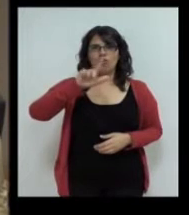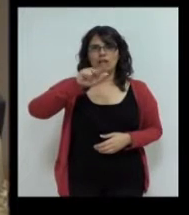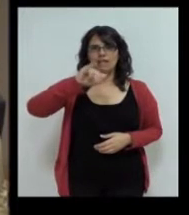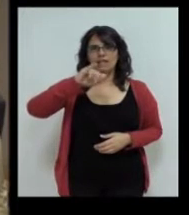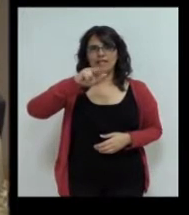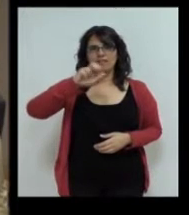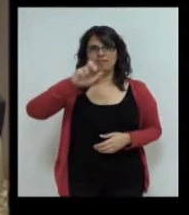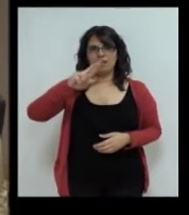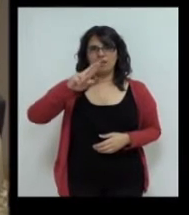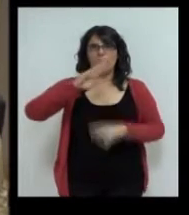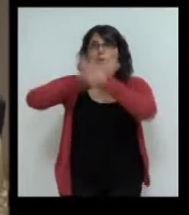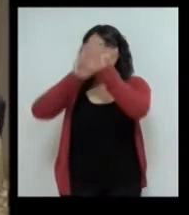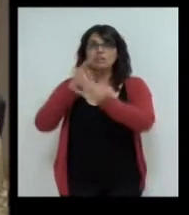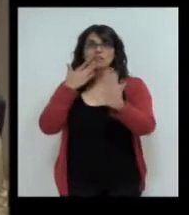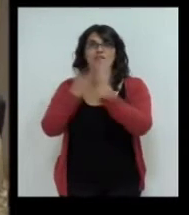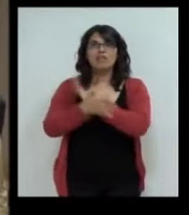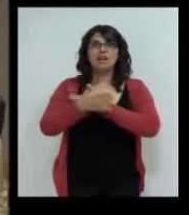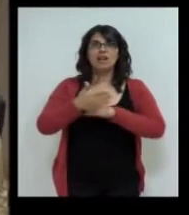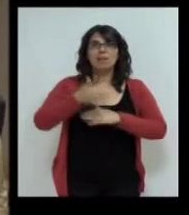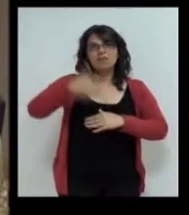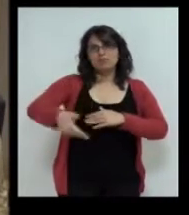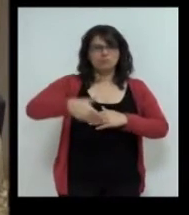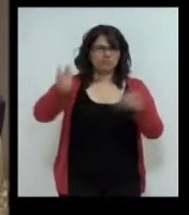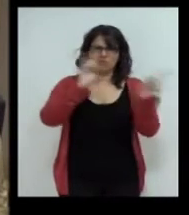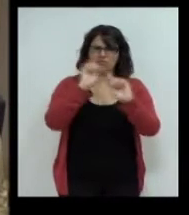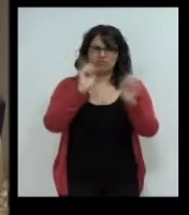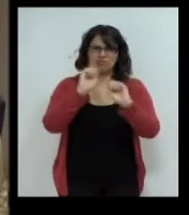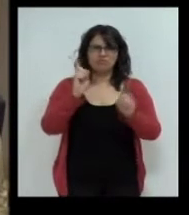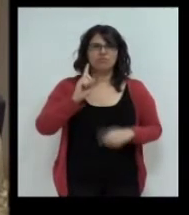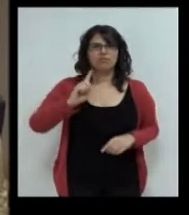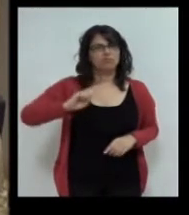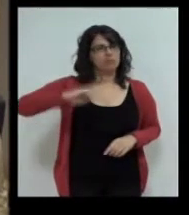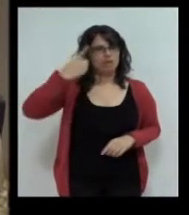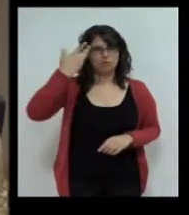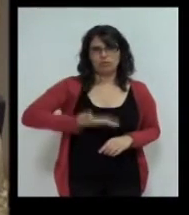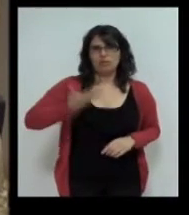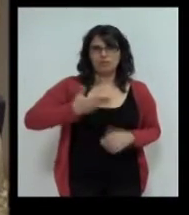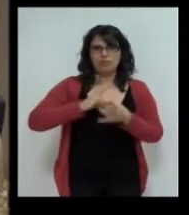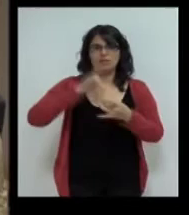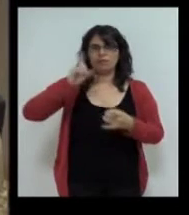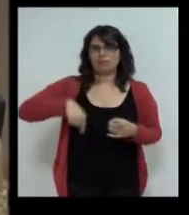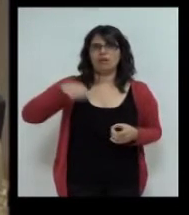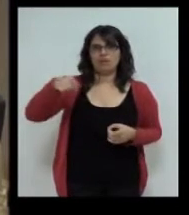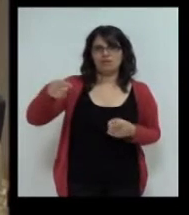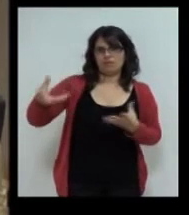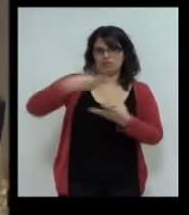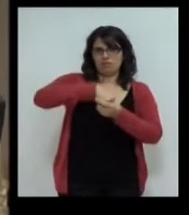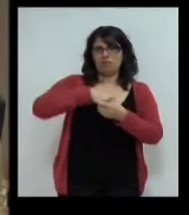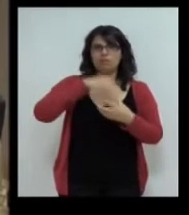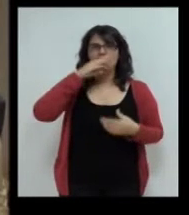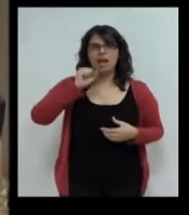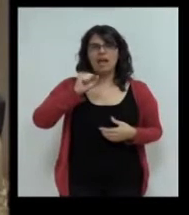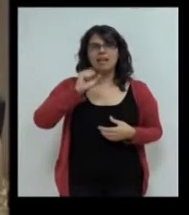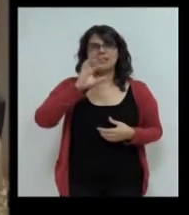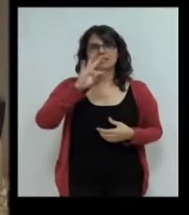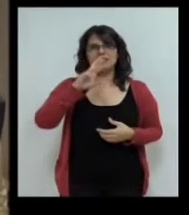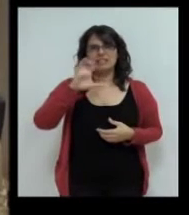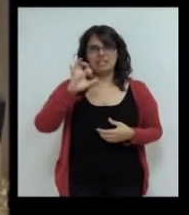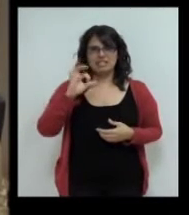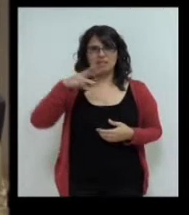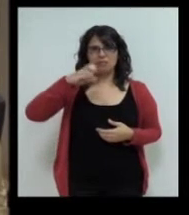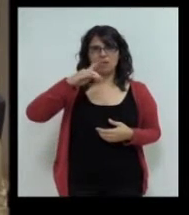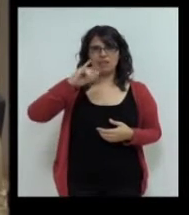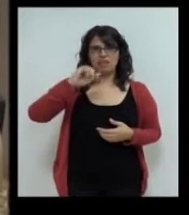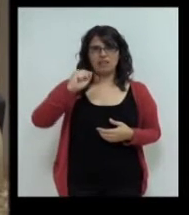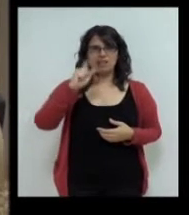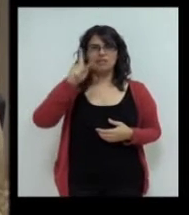ser el último, el menos deseado, gracias por estar también aquí, asesor tecnológico de A3 Media, para A3 Media, también